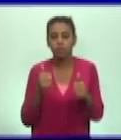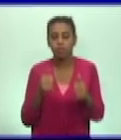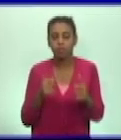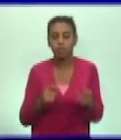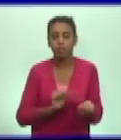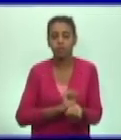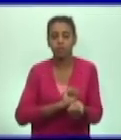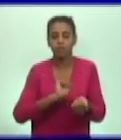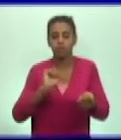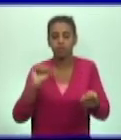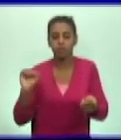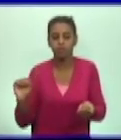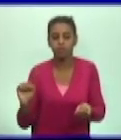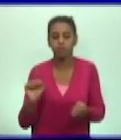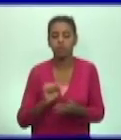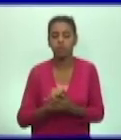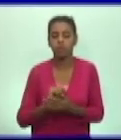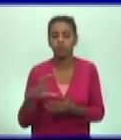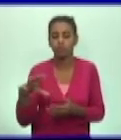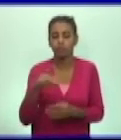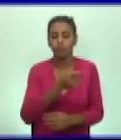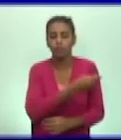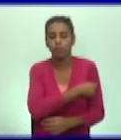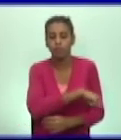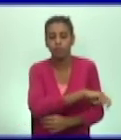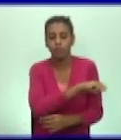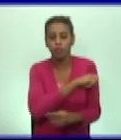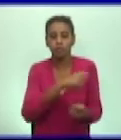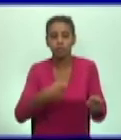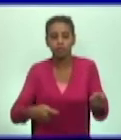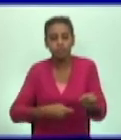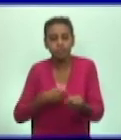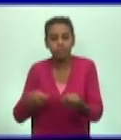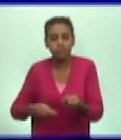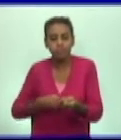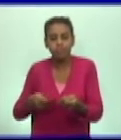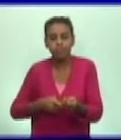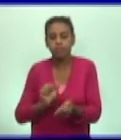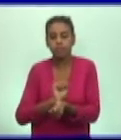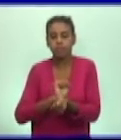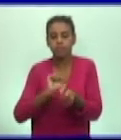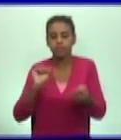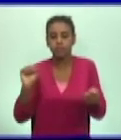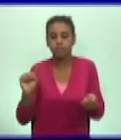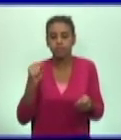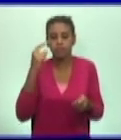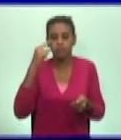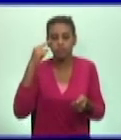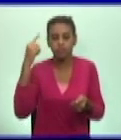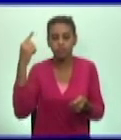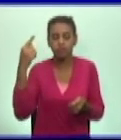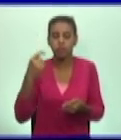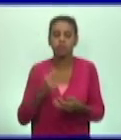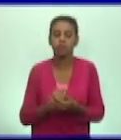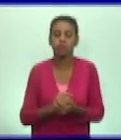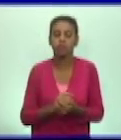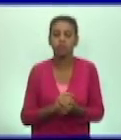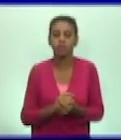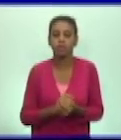el pueblo de Vietnam estaría dispuesto a luchar por lograr esa independencia. De tal manera que a partir de aquí, muchachos, se van a ir dando